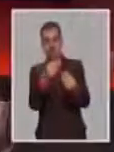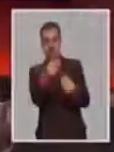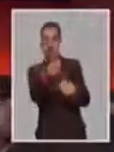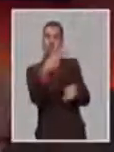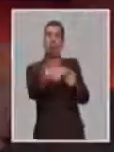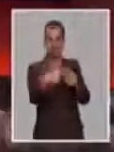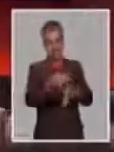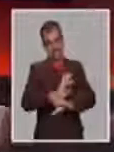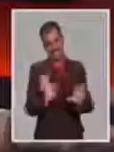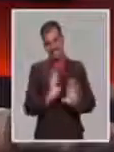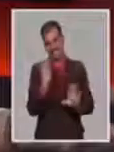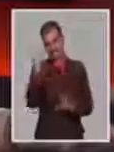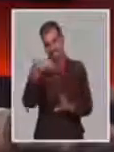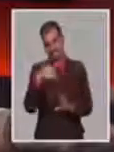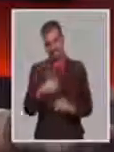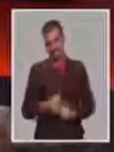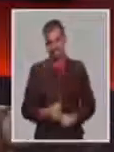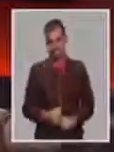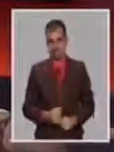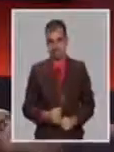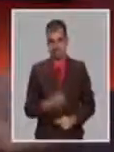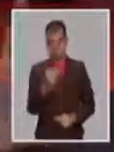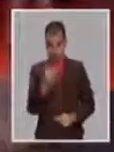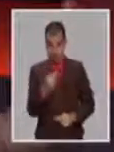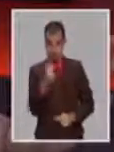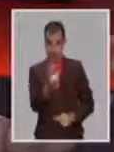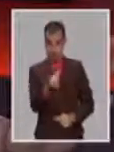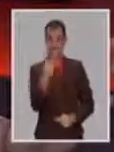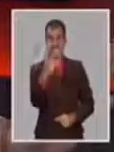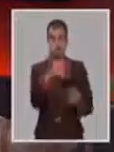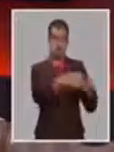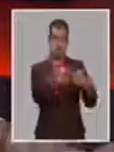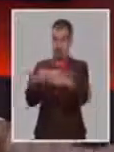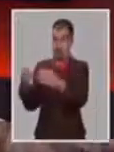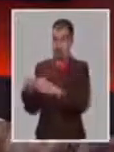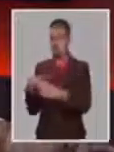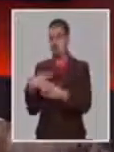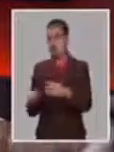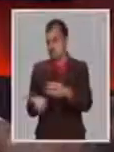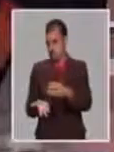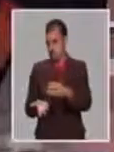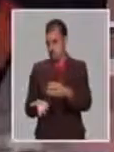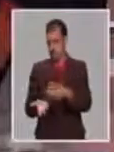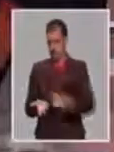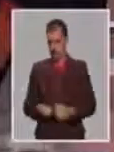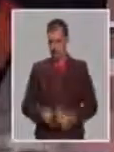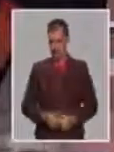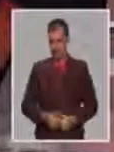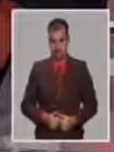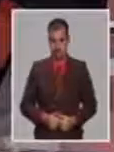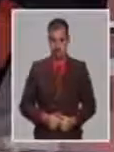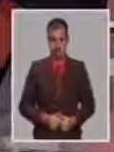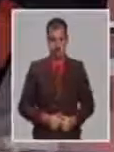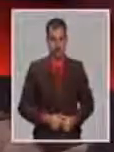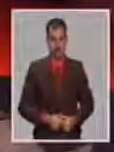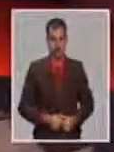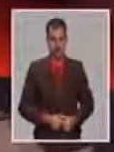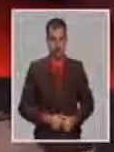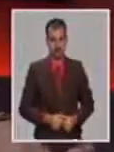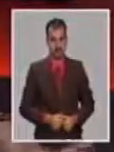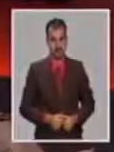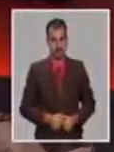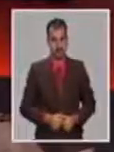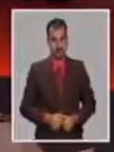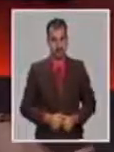a partir de ese número es que se asigna a uno de los 3 grupos de tratamiento que, como te dije, es completamente así. Ciego. Las